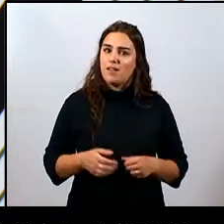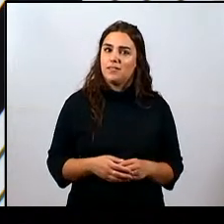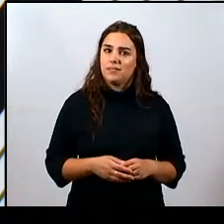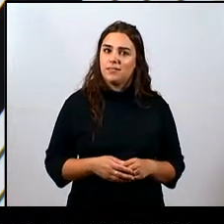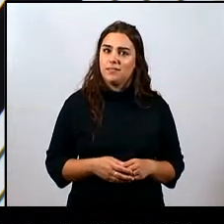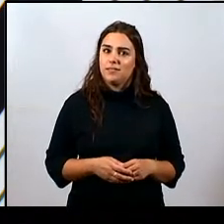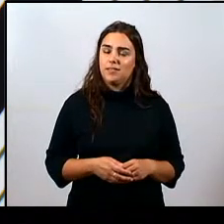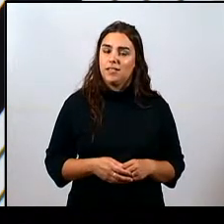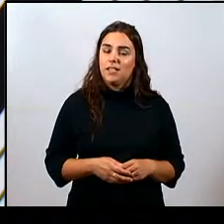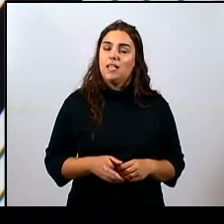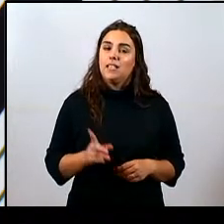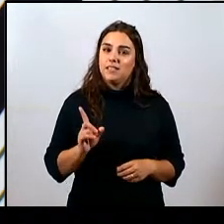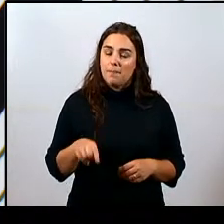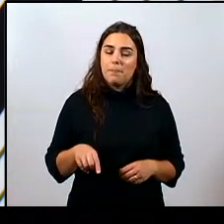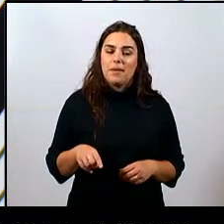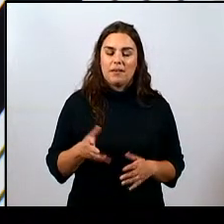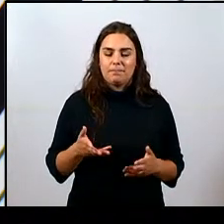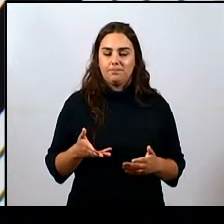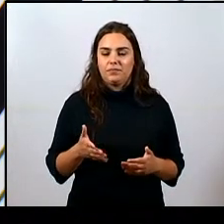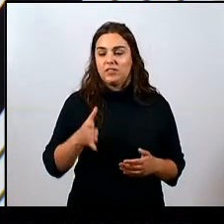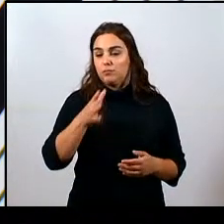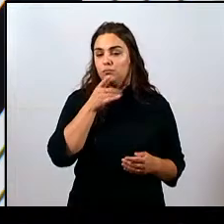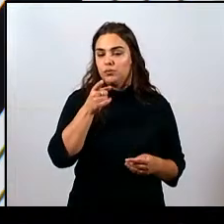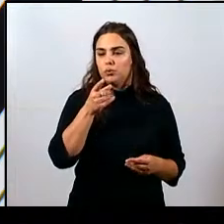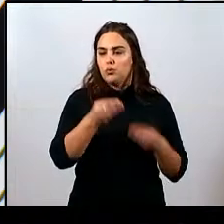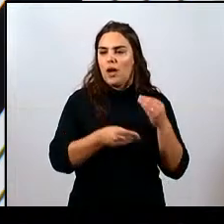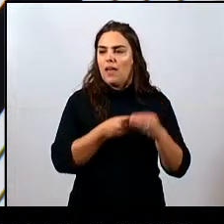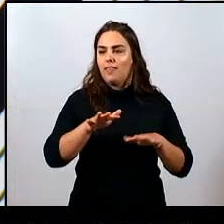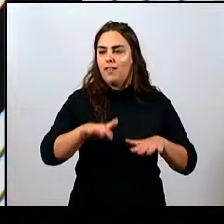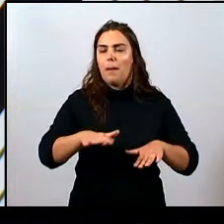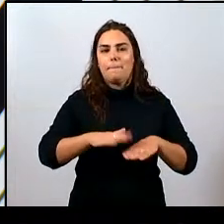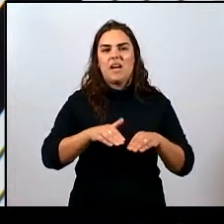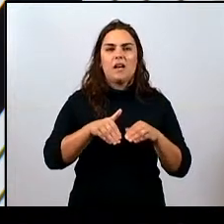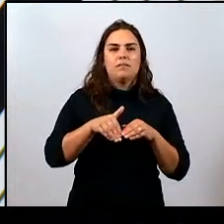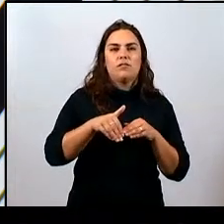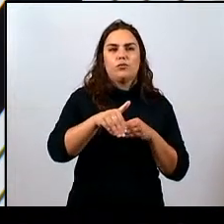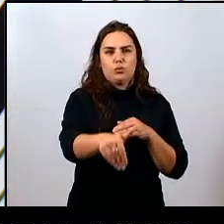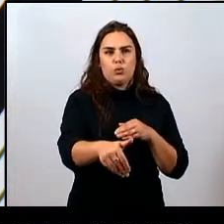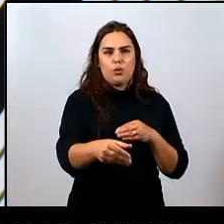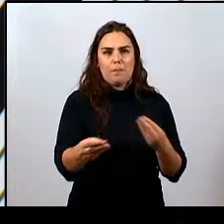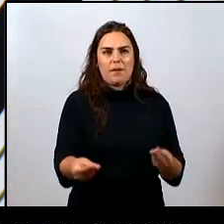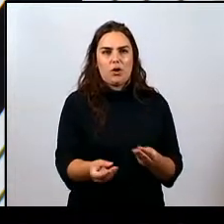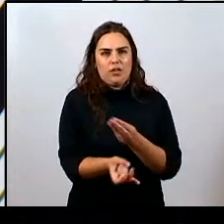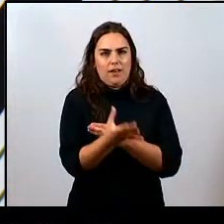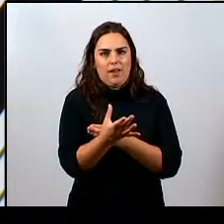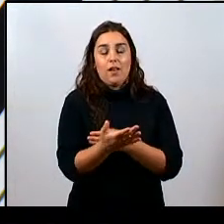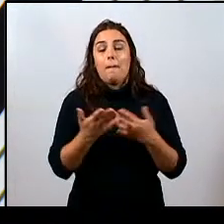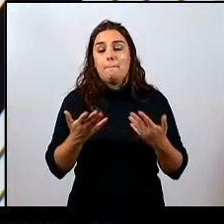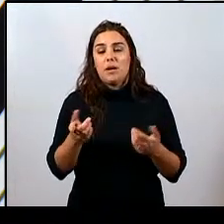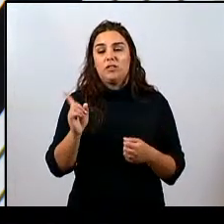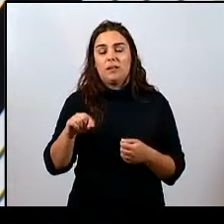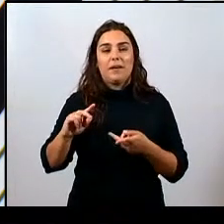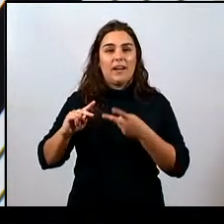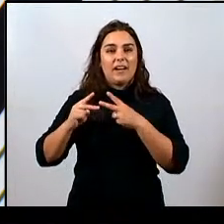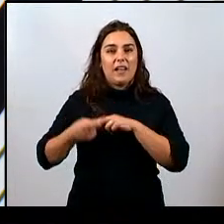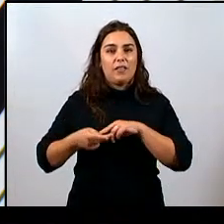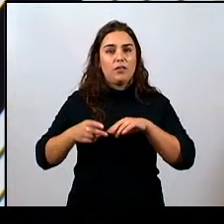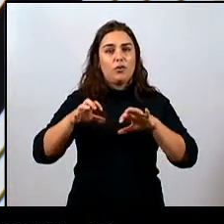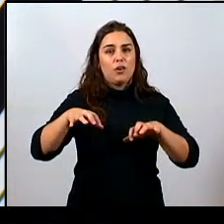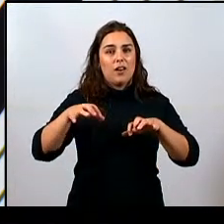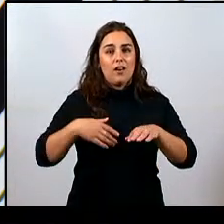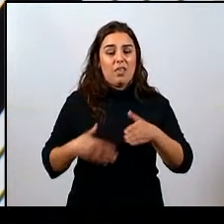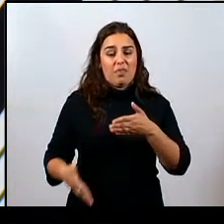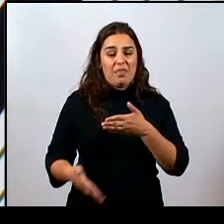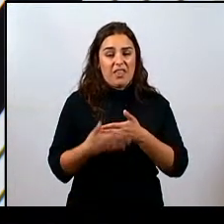todo, contra aquellos que lo que están ahí es para crear prosperidad. Pero, además, una reducción de la generación nuclear de Almaraz va